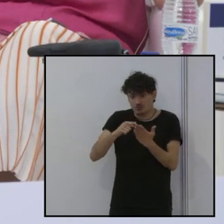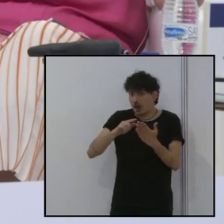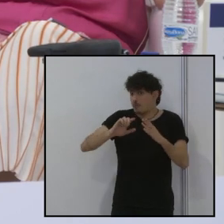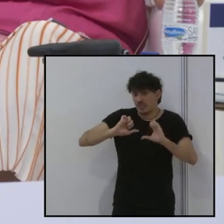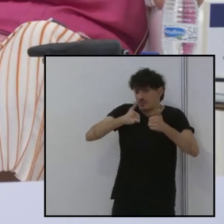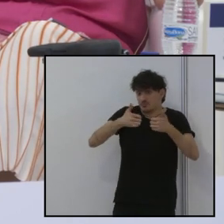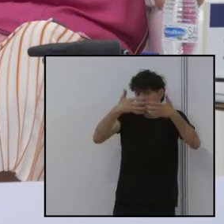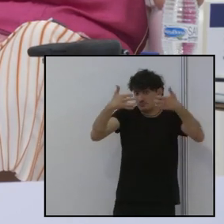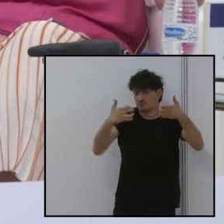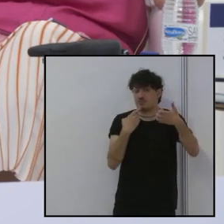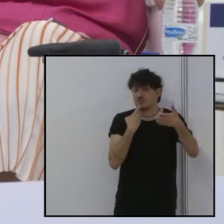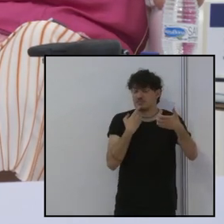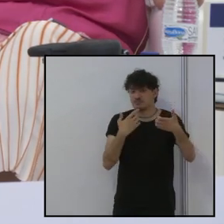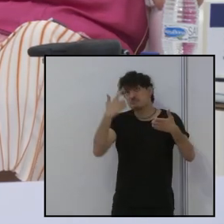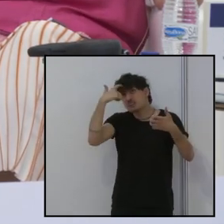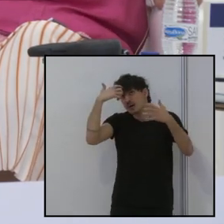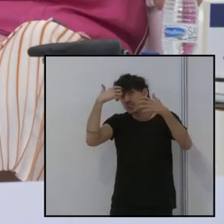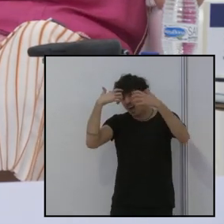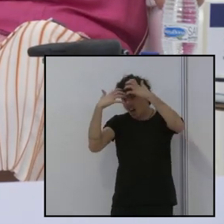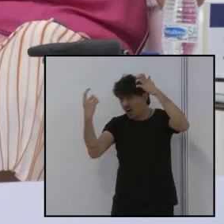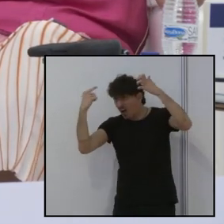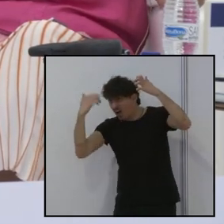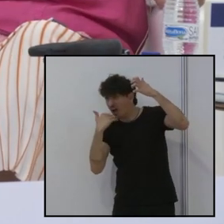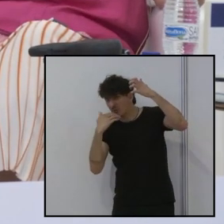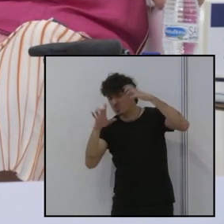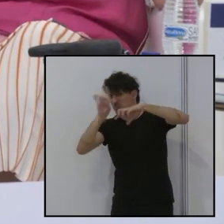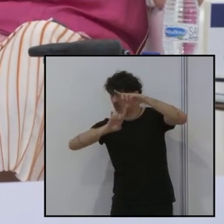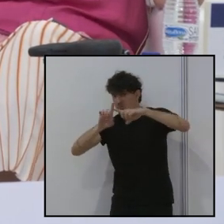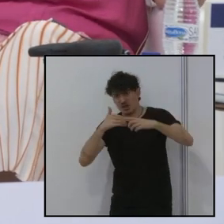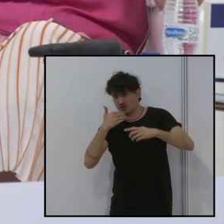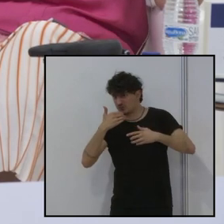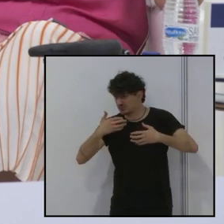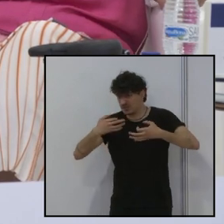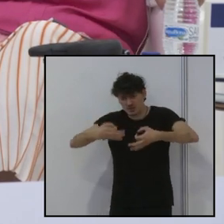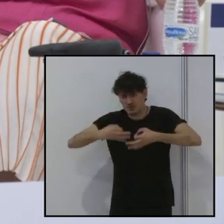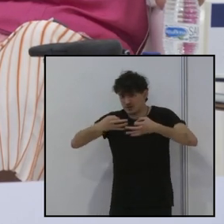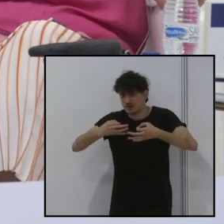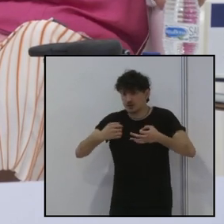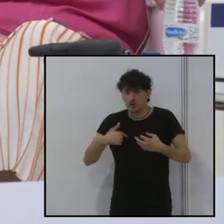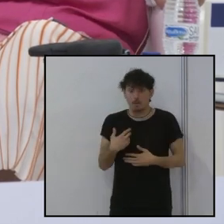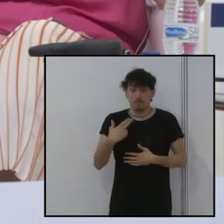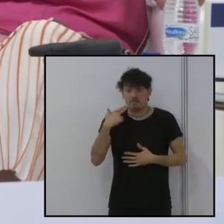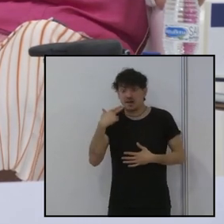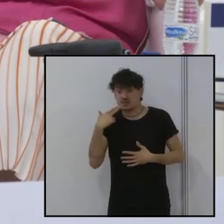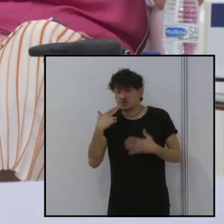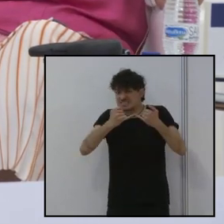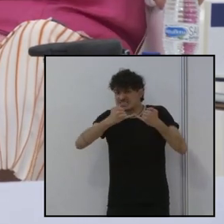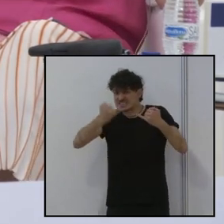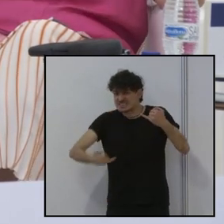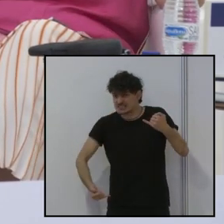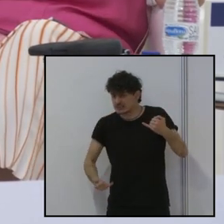había algo que no funcionaba bien dentro de mi cabeza, ¿no? Y luego la crisis de pánico las tuve las primeras con 17 años, desde